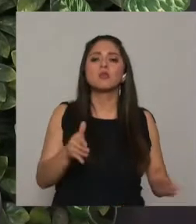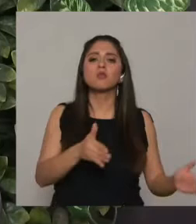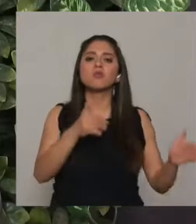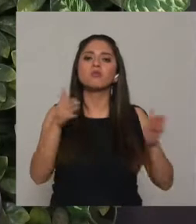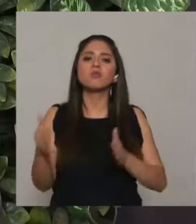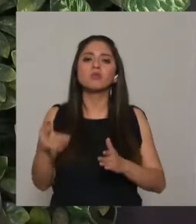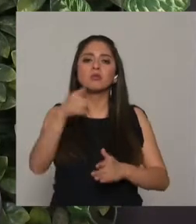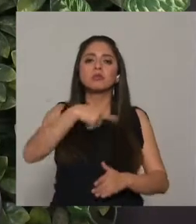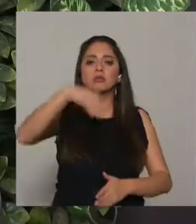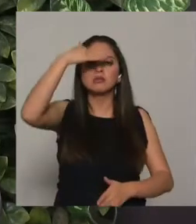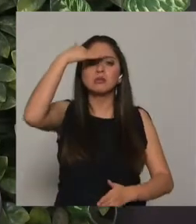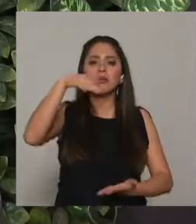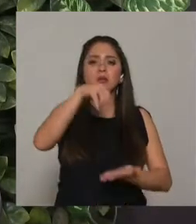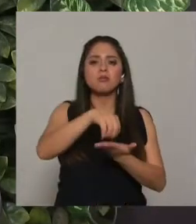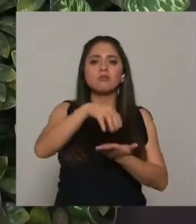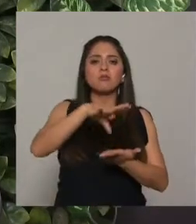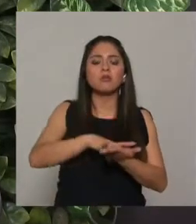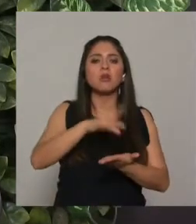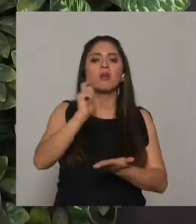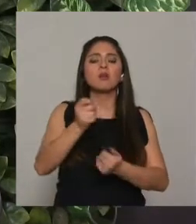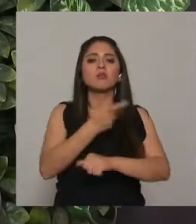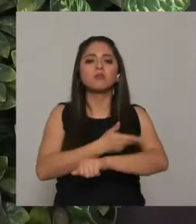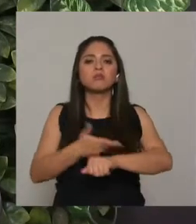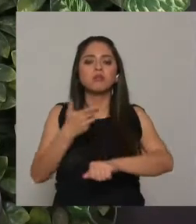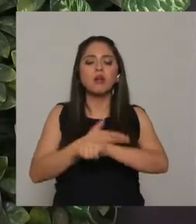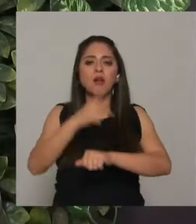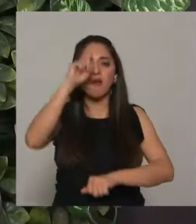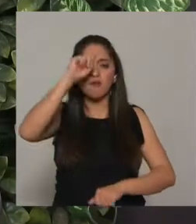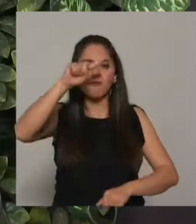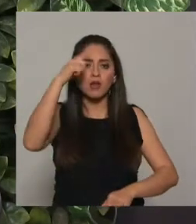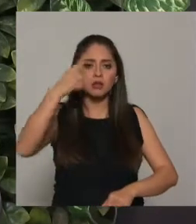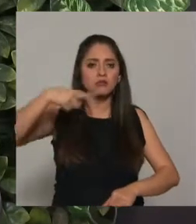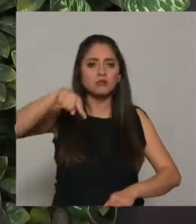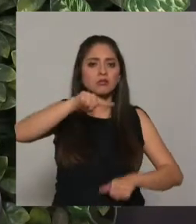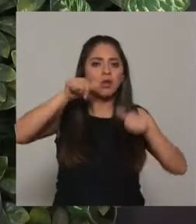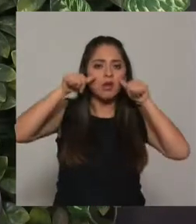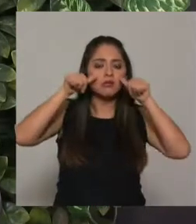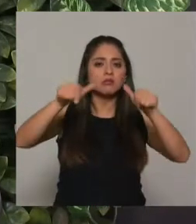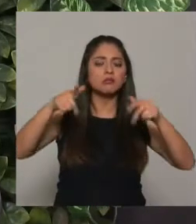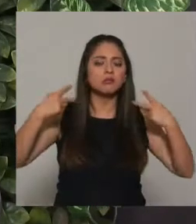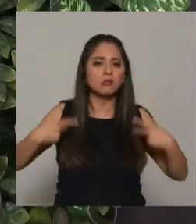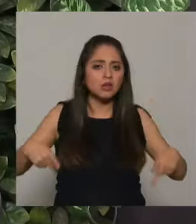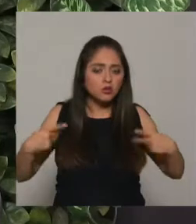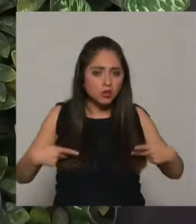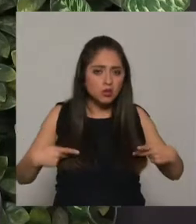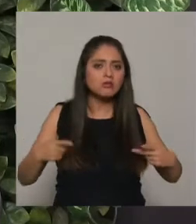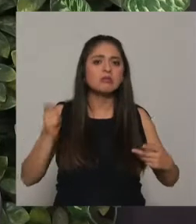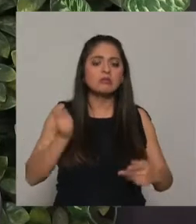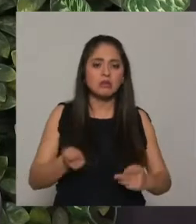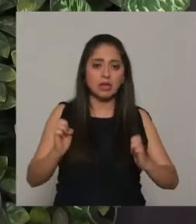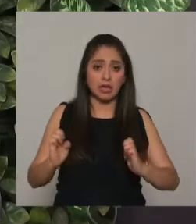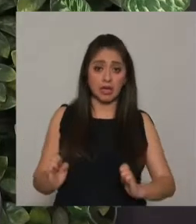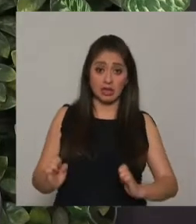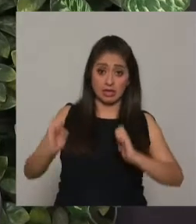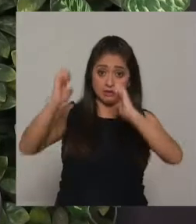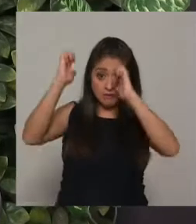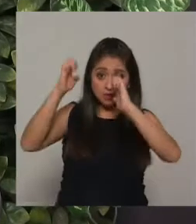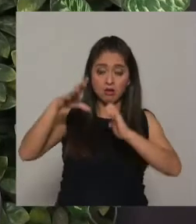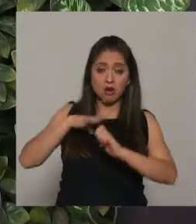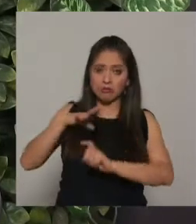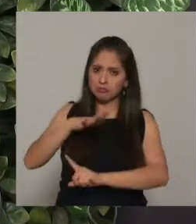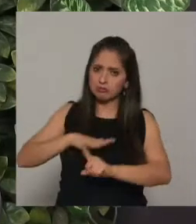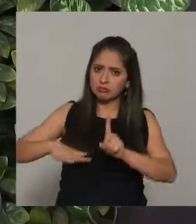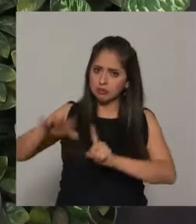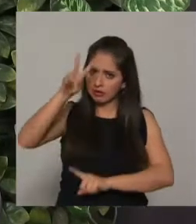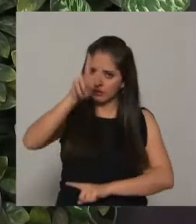de certeza con procedimientos sencillos y asequibles a los ciudadanos, ¿sí? Estamos en un edificio que está en una zona complicada